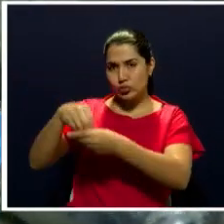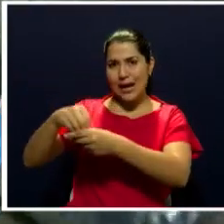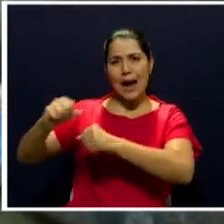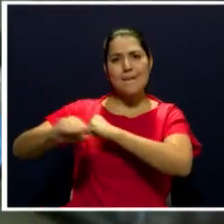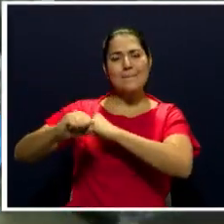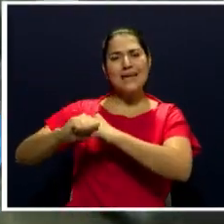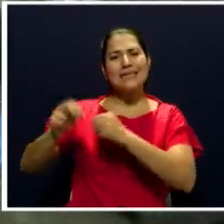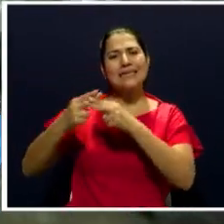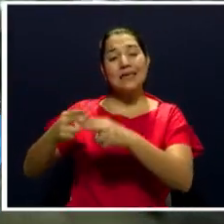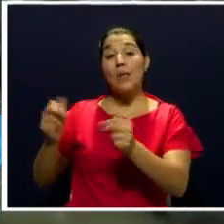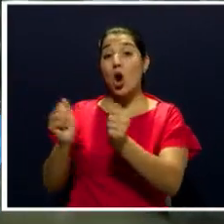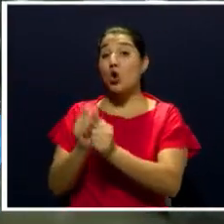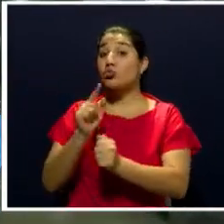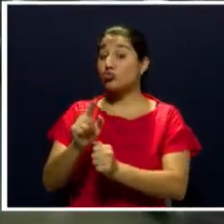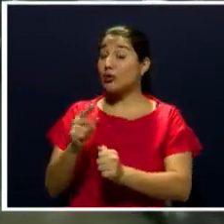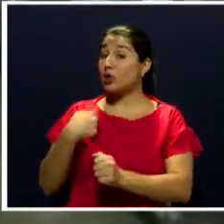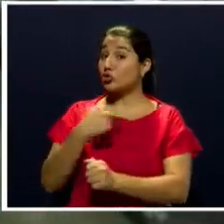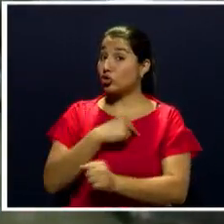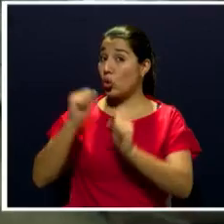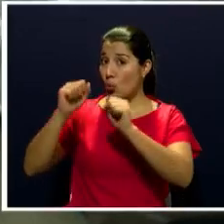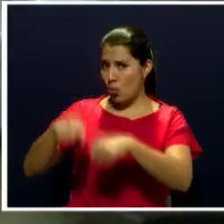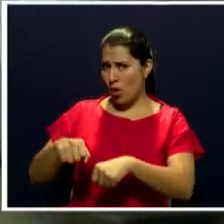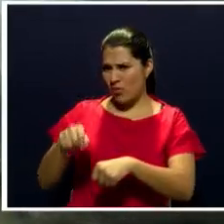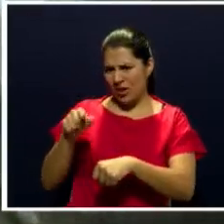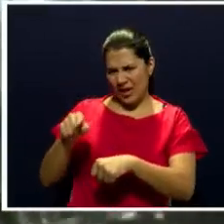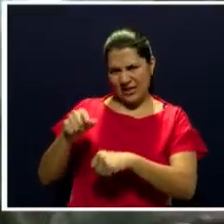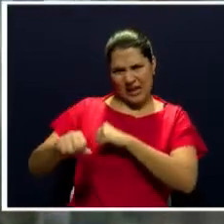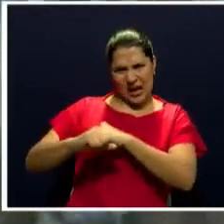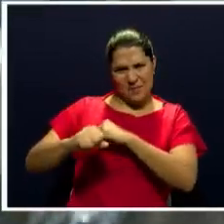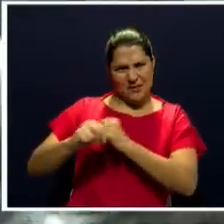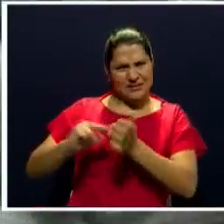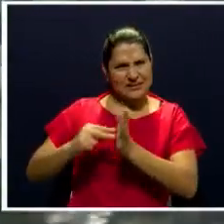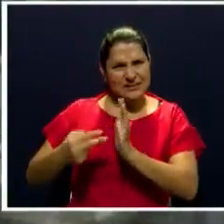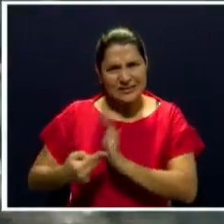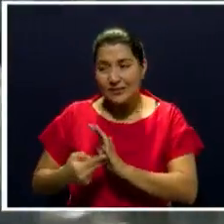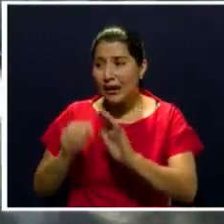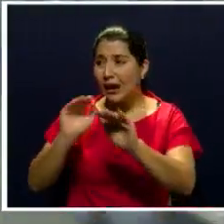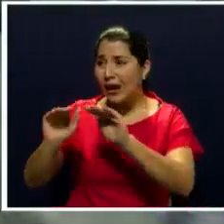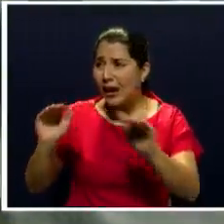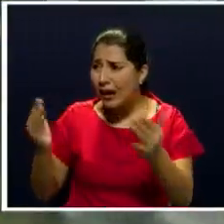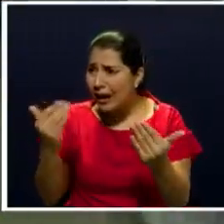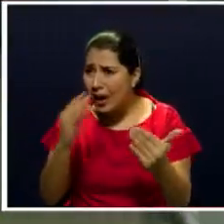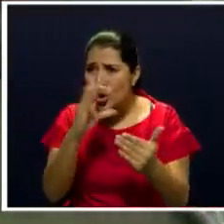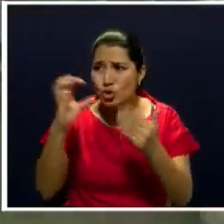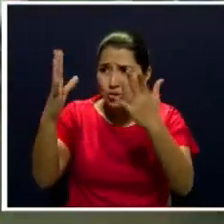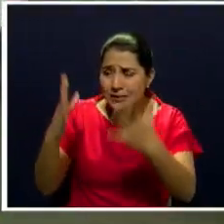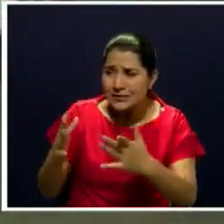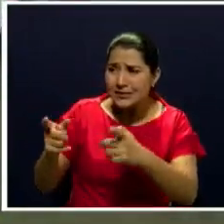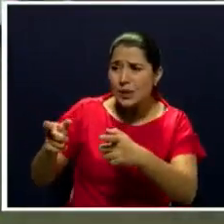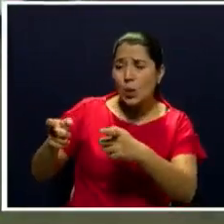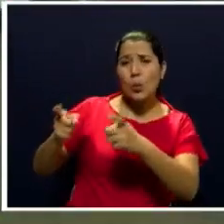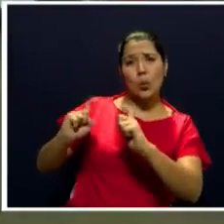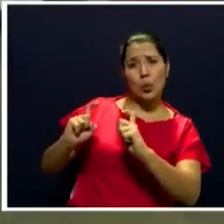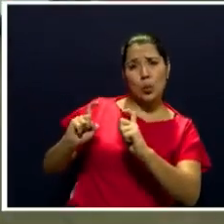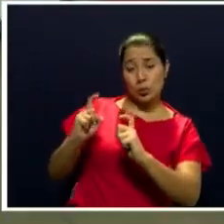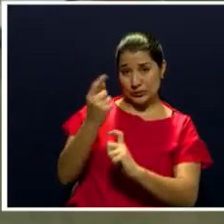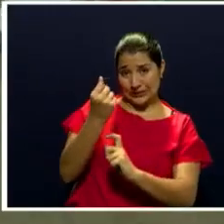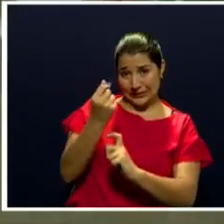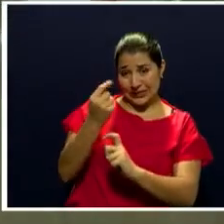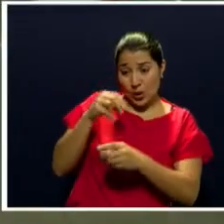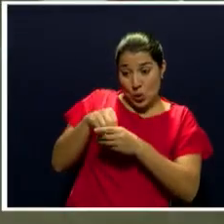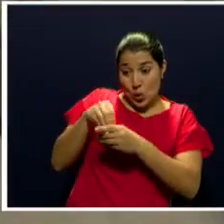La campaña Con Vos Podemos recurre a la solidaridad de los costarricenses para que la Comisión reciba donaciones económicas que permita seguir